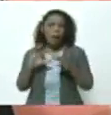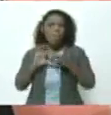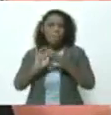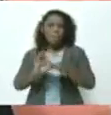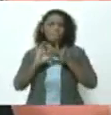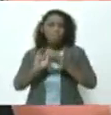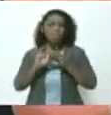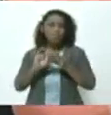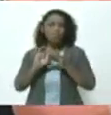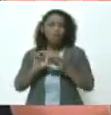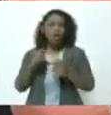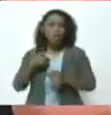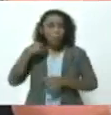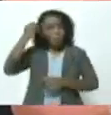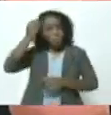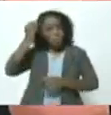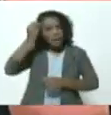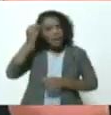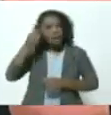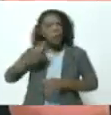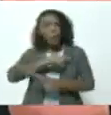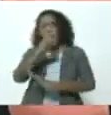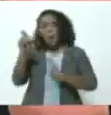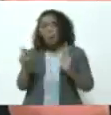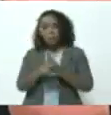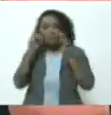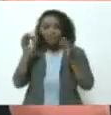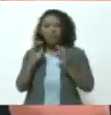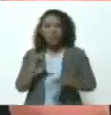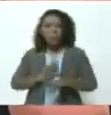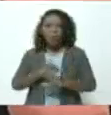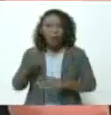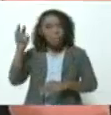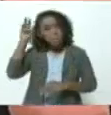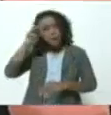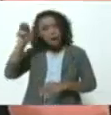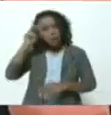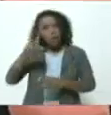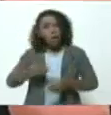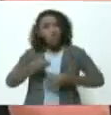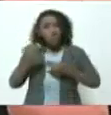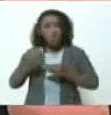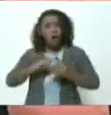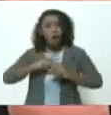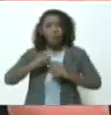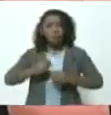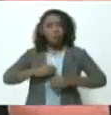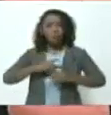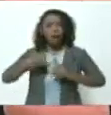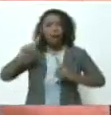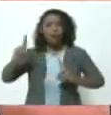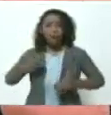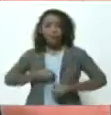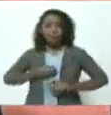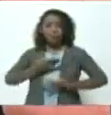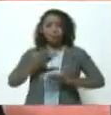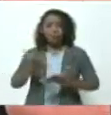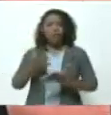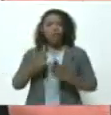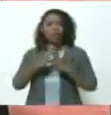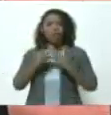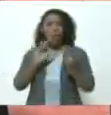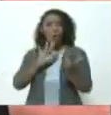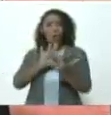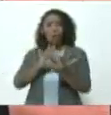hicimos una hermandad que yo creo, y estoy completamente seguro, que fue porque el maestro dio esa energía y todos nos unimos a